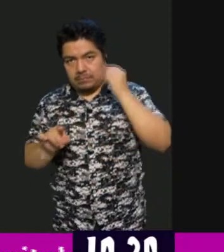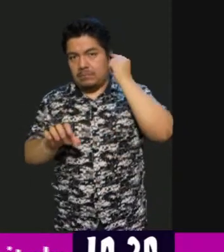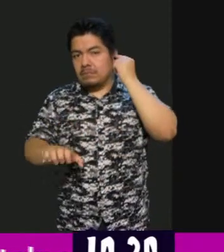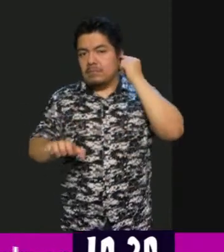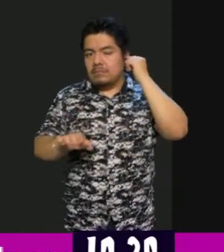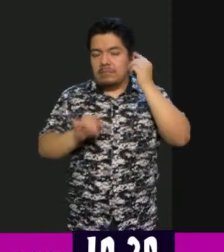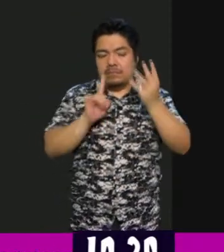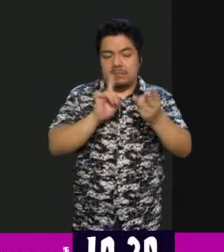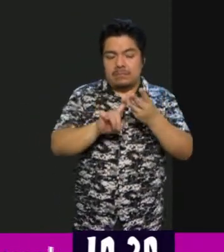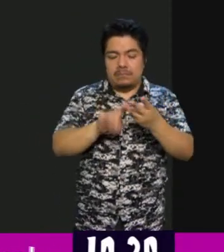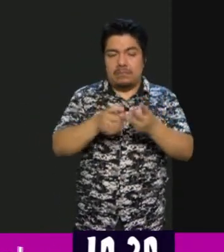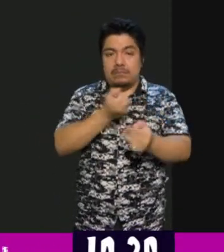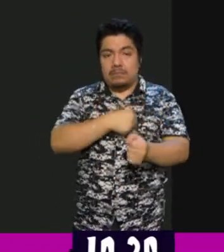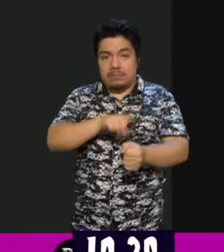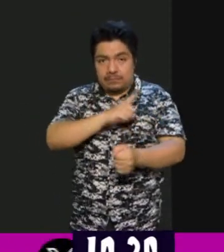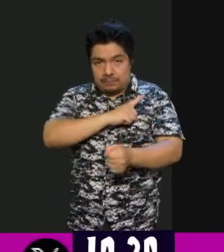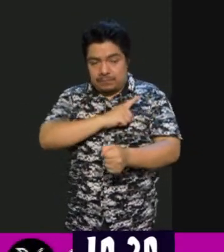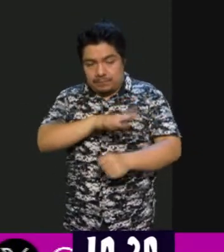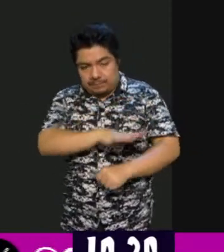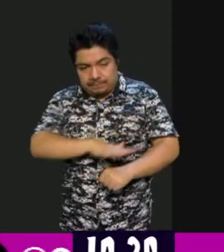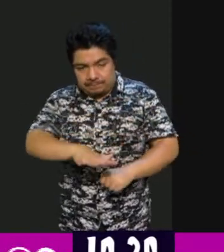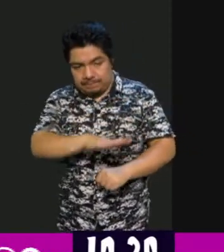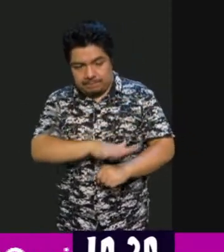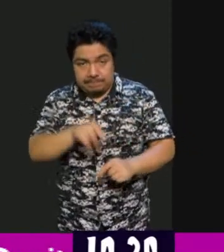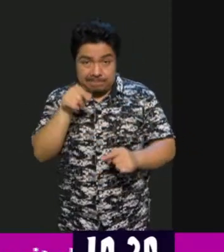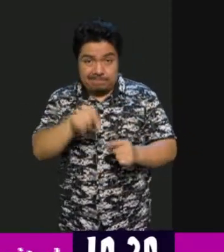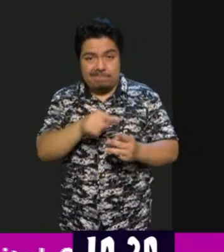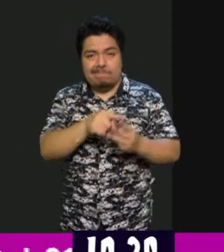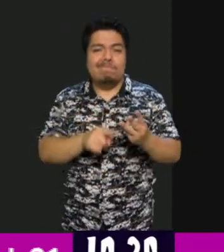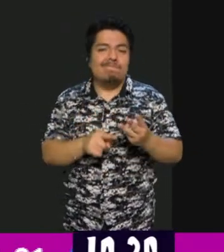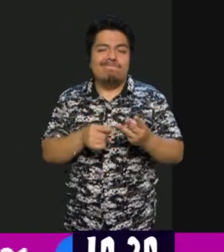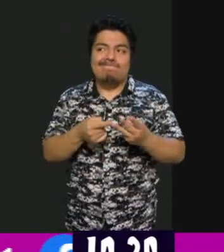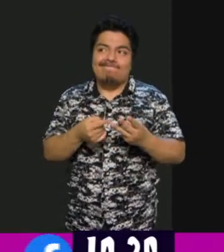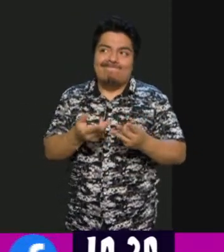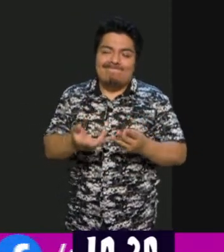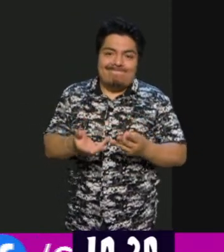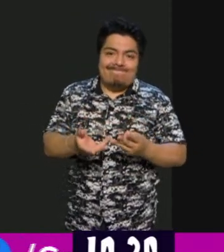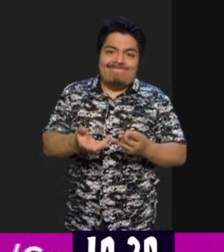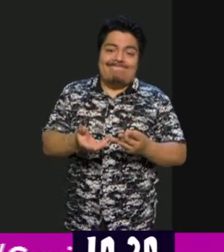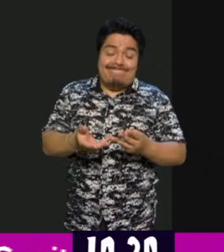sector salud. El sector salud pues ha sido vulnerable